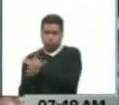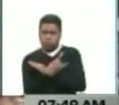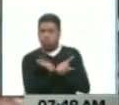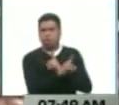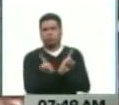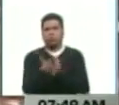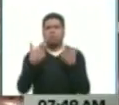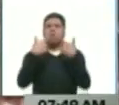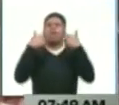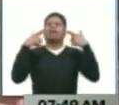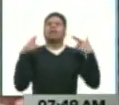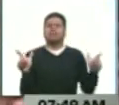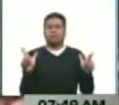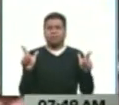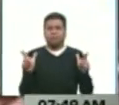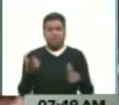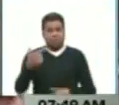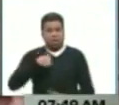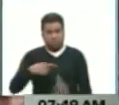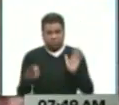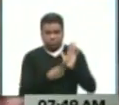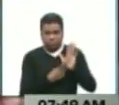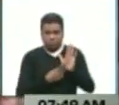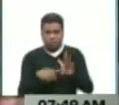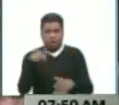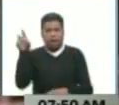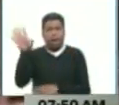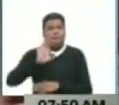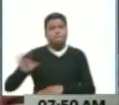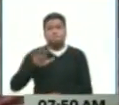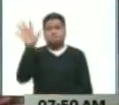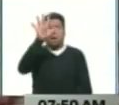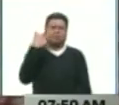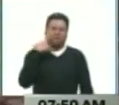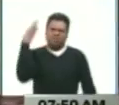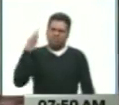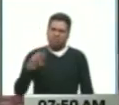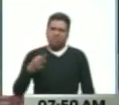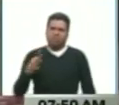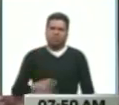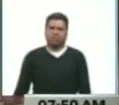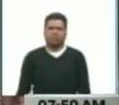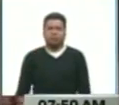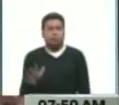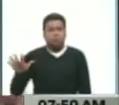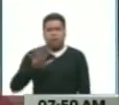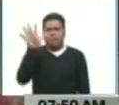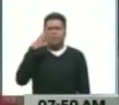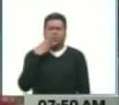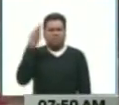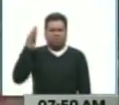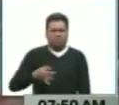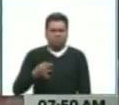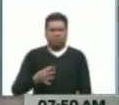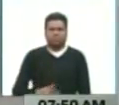será libre y aquí tendremos una patria verdadera. Una patria verdadera.